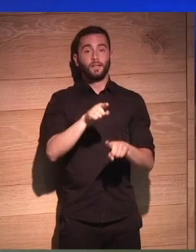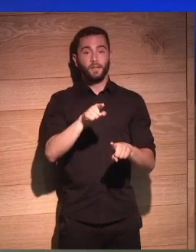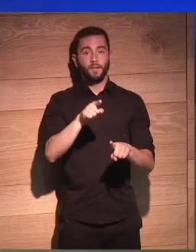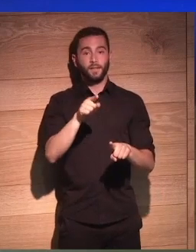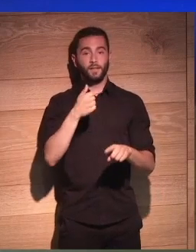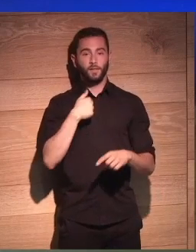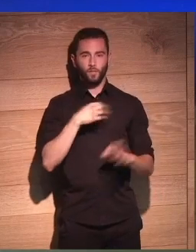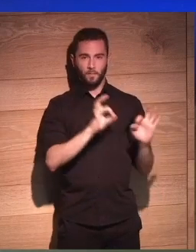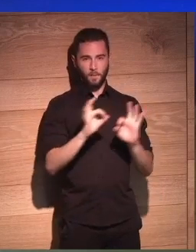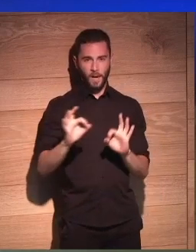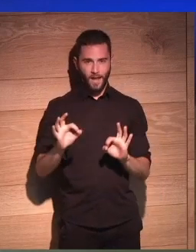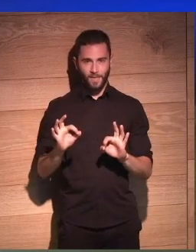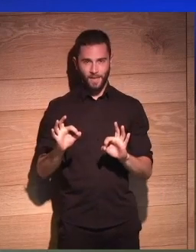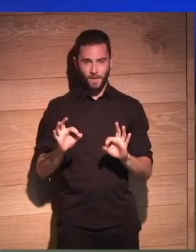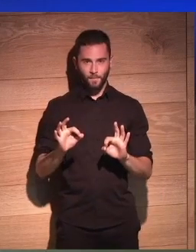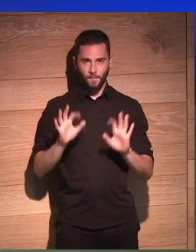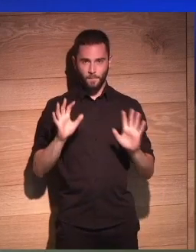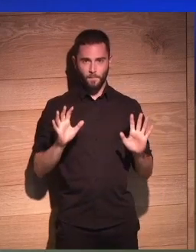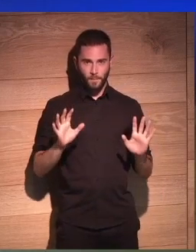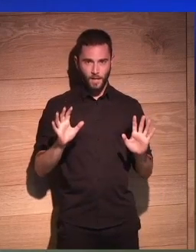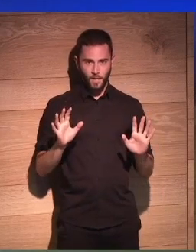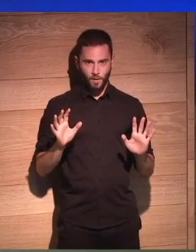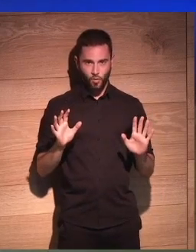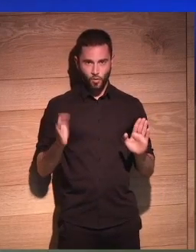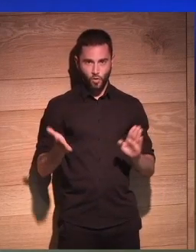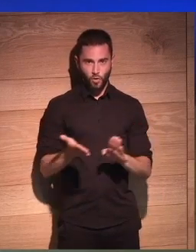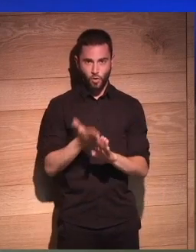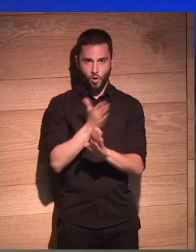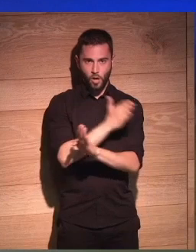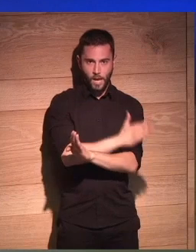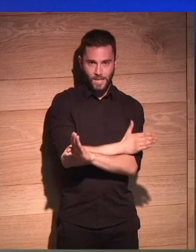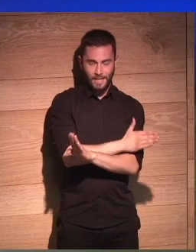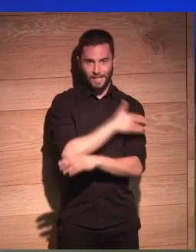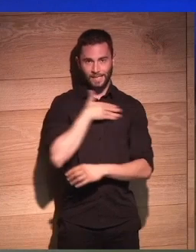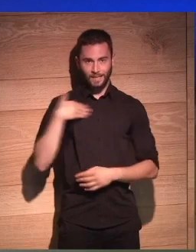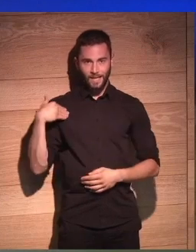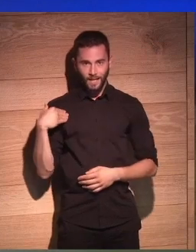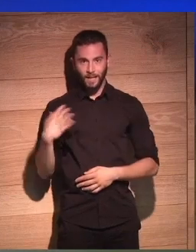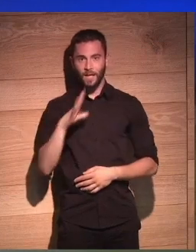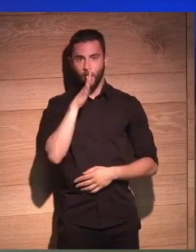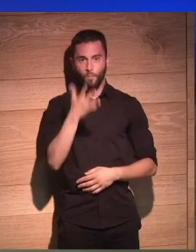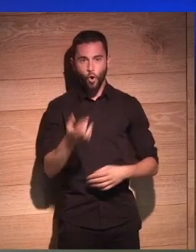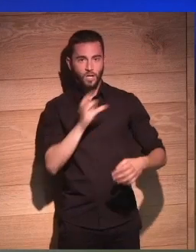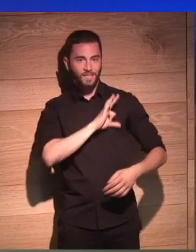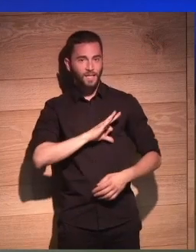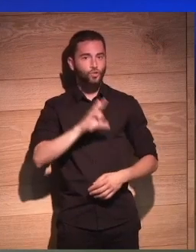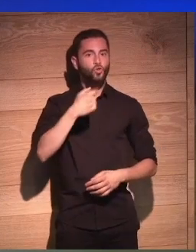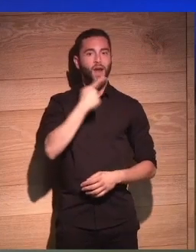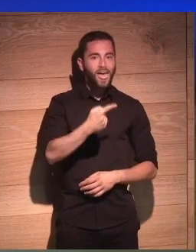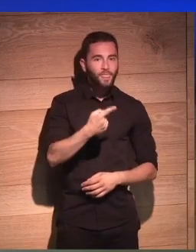tenía preparada una pregunta, pero antes quería, porque ha surgido lo que ha dicho este señor,